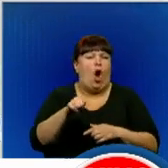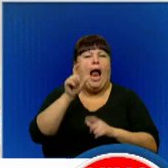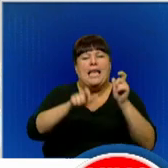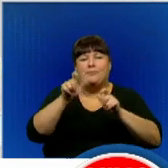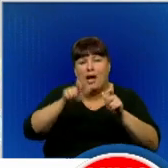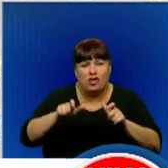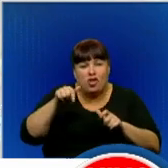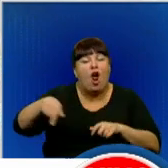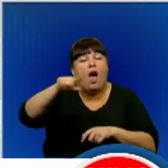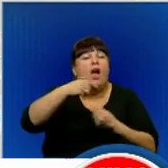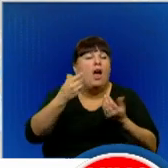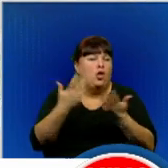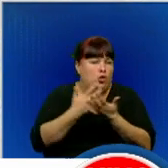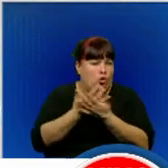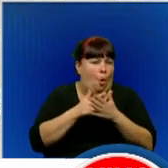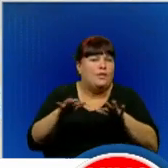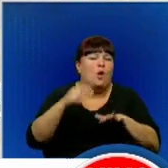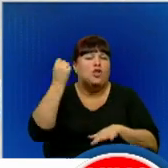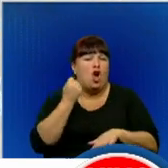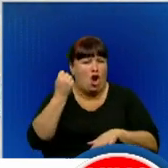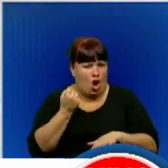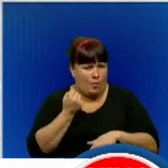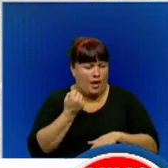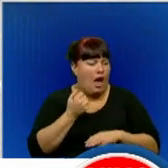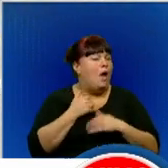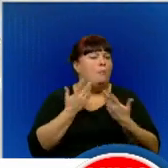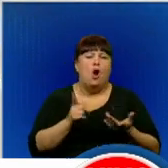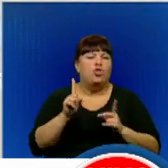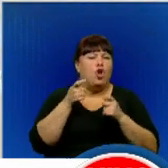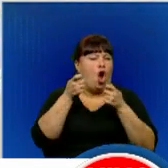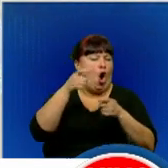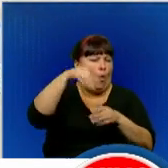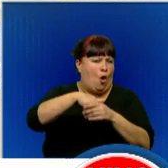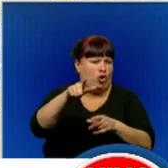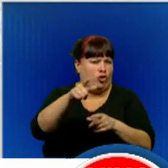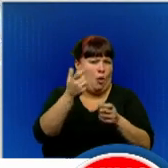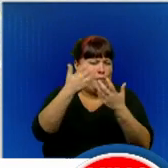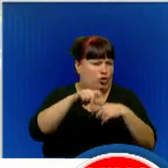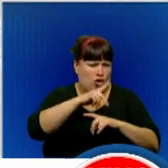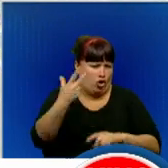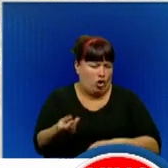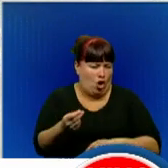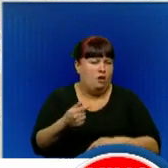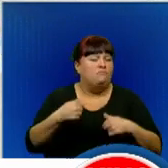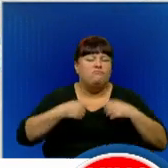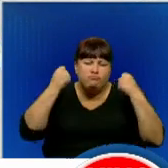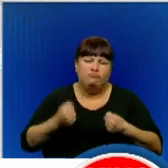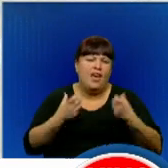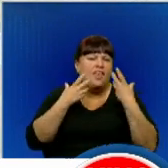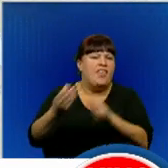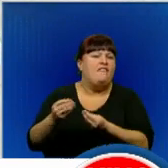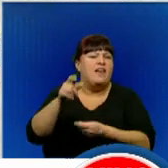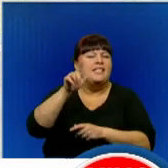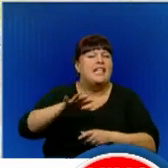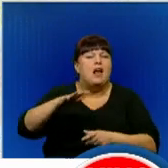vecino que hoy sufre la situación económica por eso no vamos a acompañar este proyecto y por convicción y defensa del